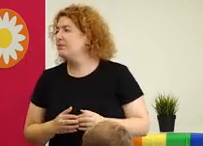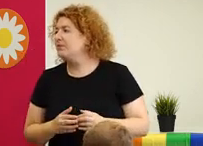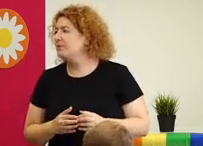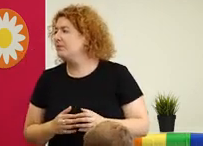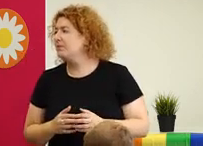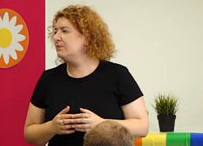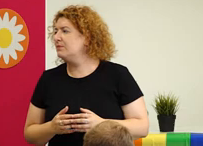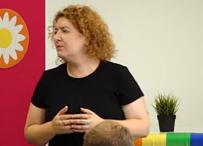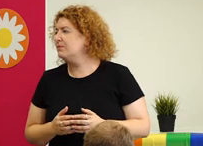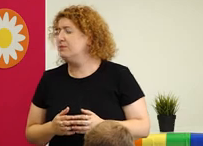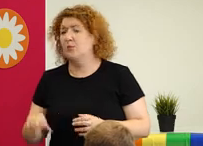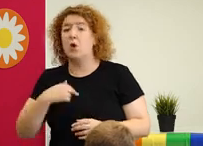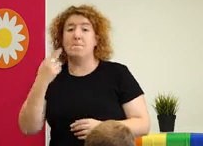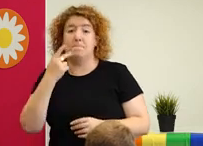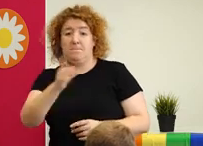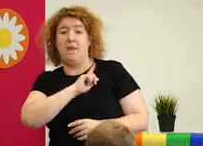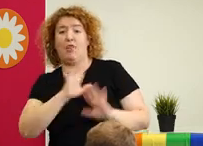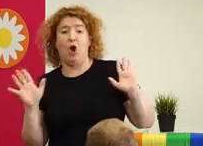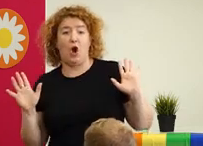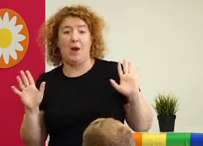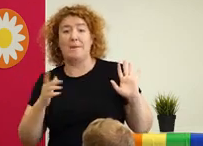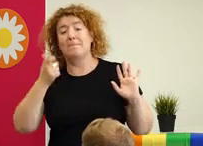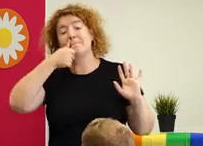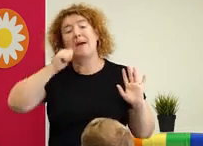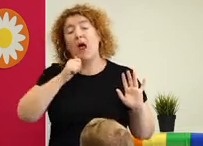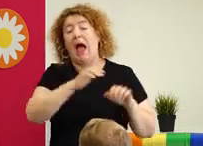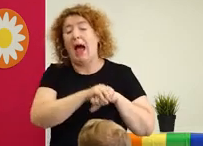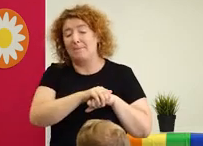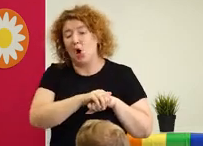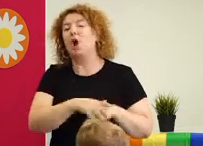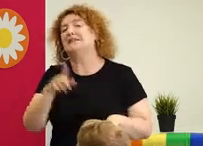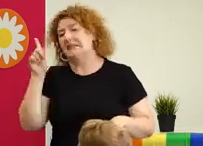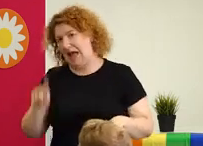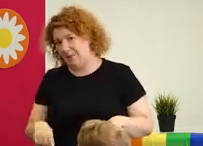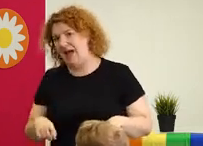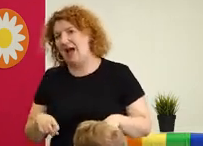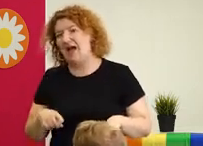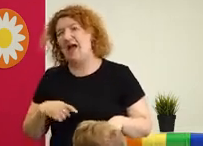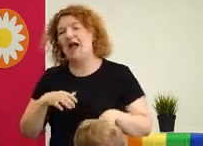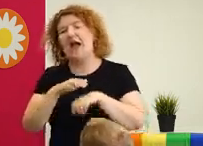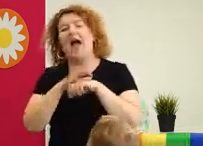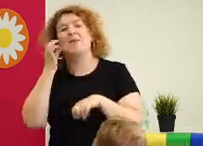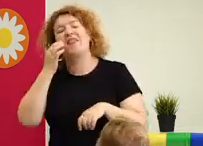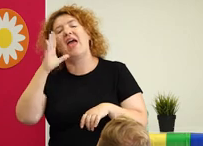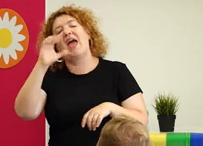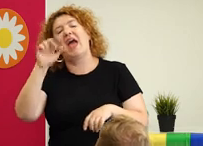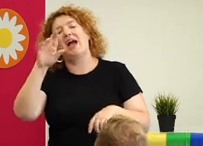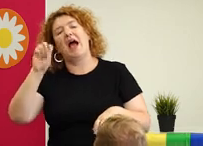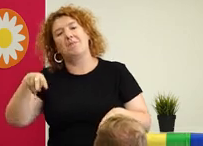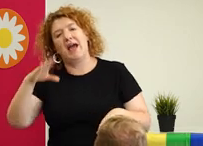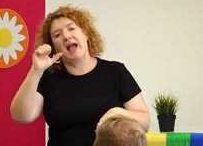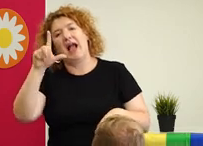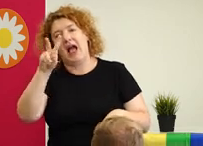Y por eso nos tienen tanto miedo los amigos de Pedro Sánchez, pero también las amigas de Carmen Calvo.